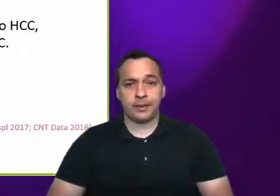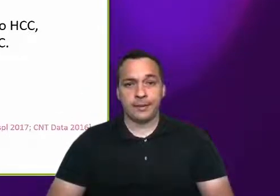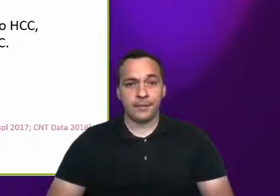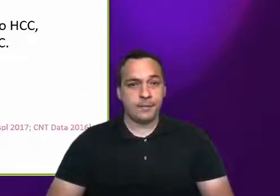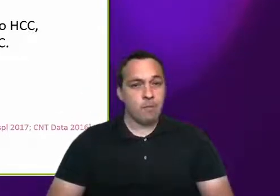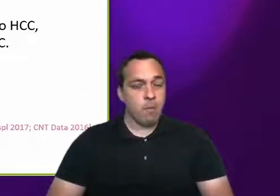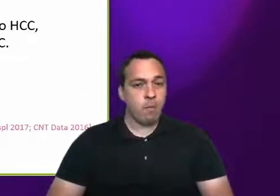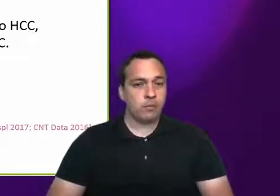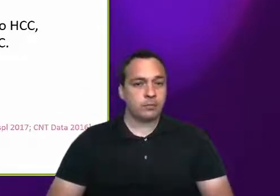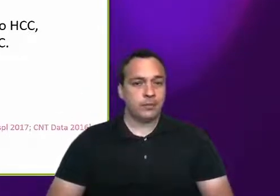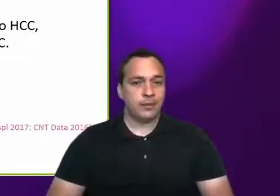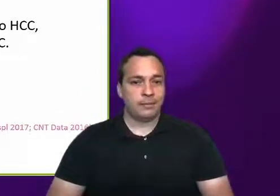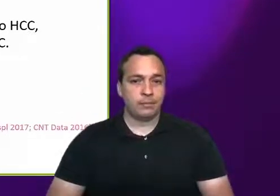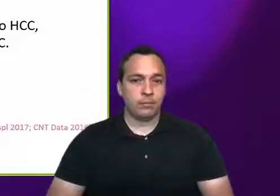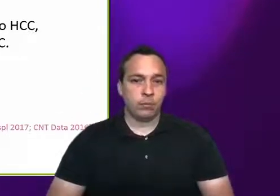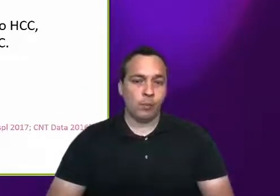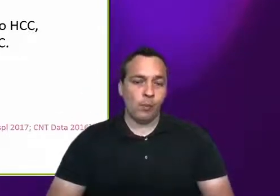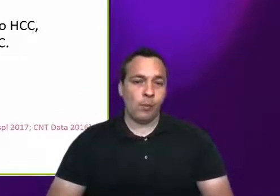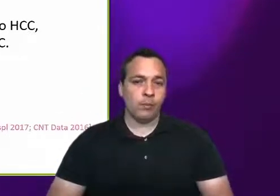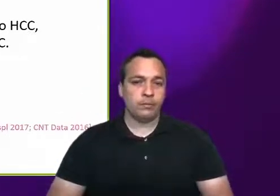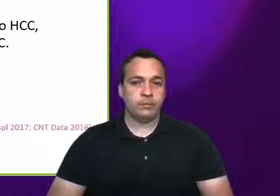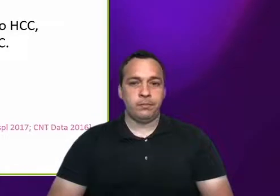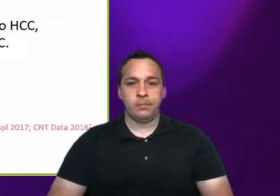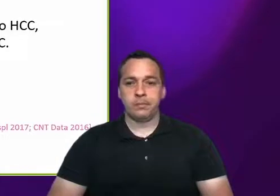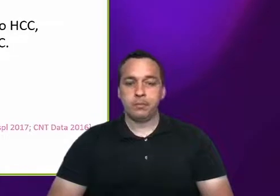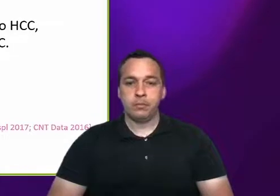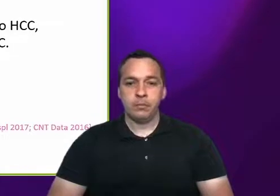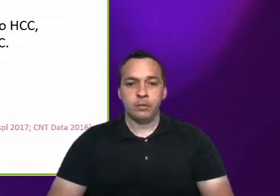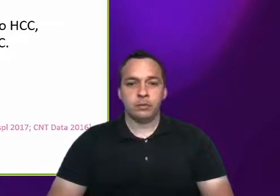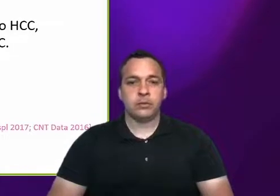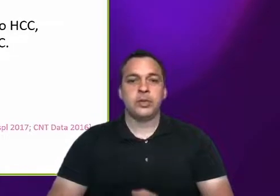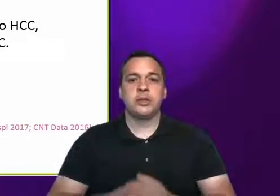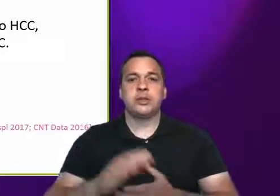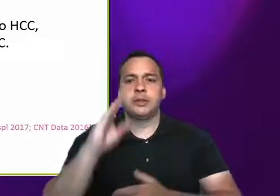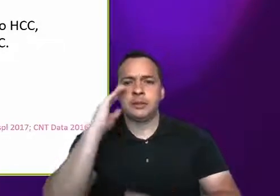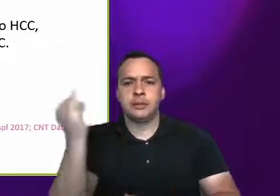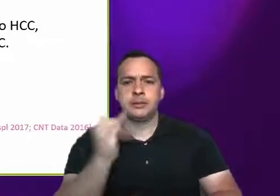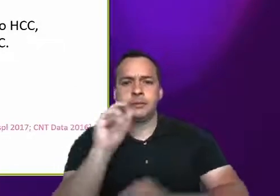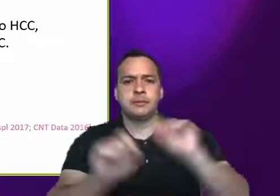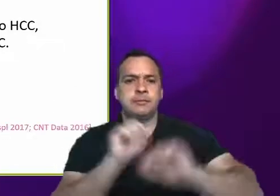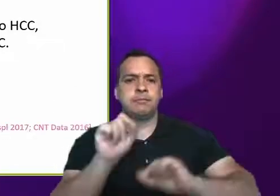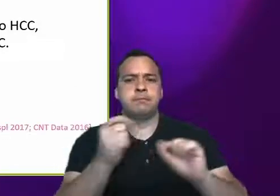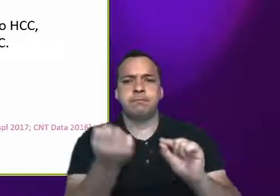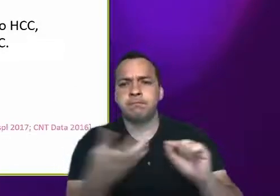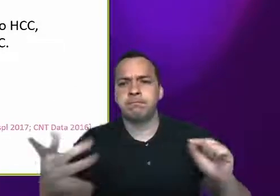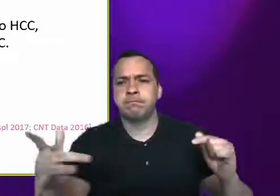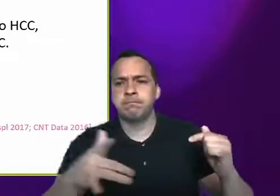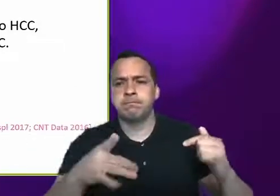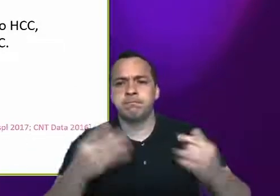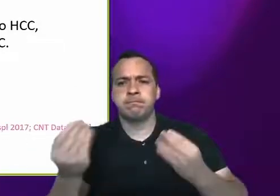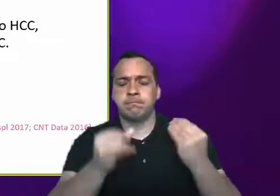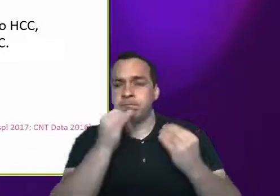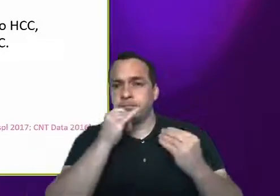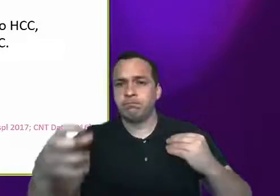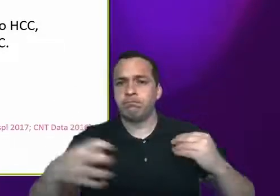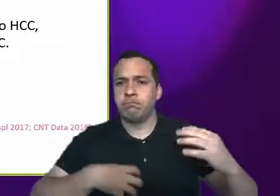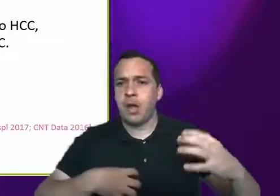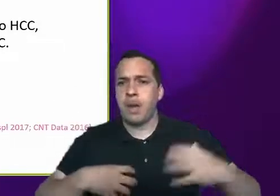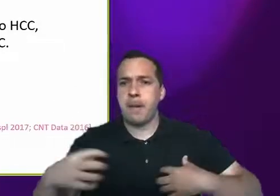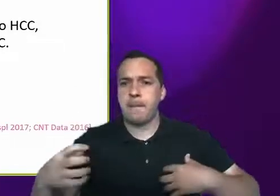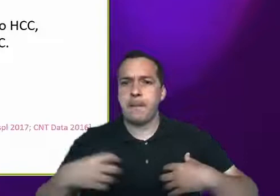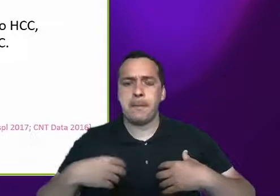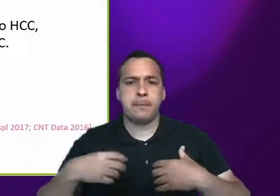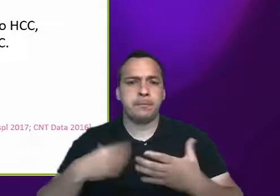problema importante obviamente es el gap que se O problema mais provoca entre el número importante de aqui, o gap que trasplantes se apresenta pelo seguidos número de transplantes y la